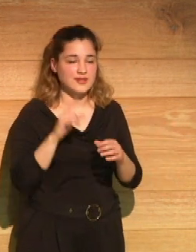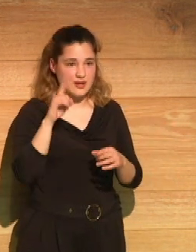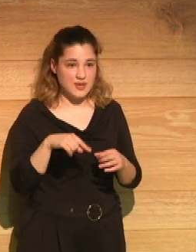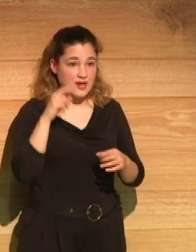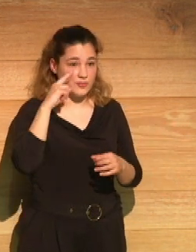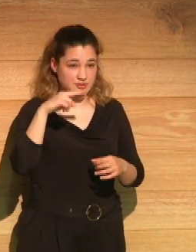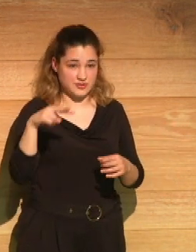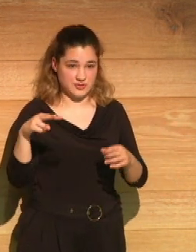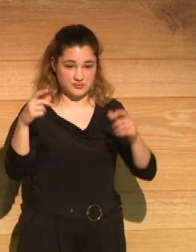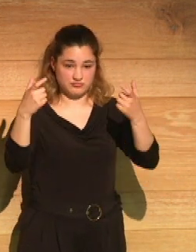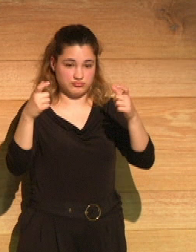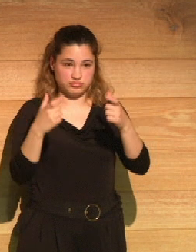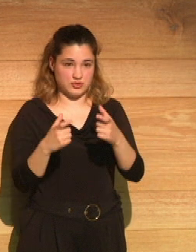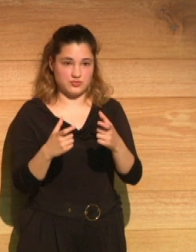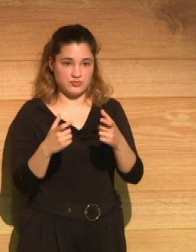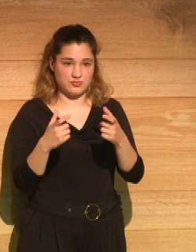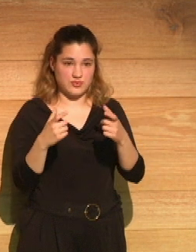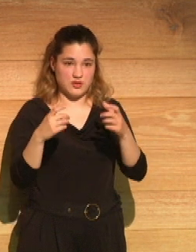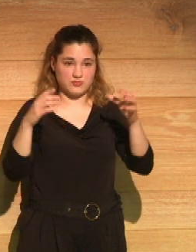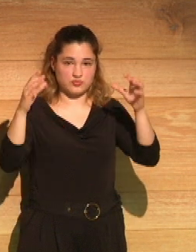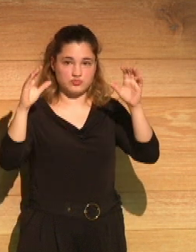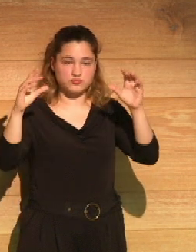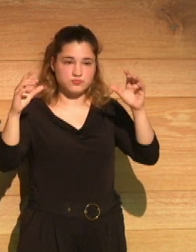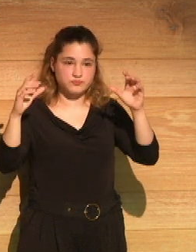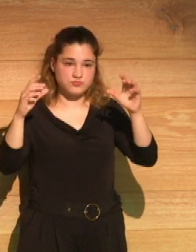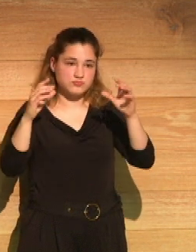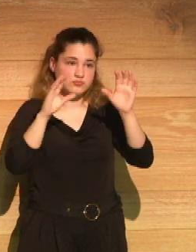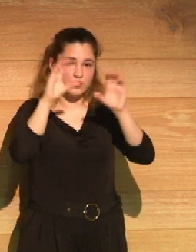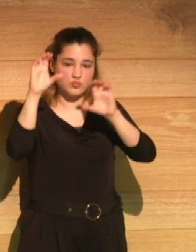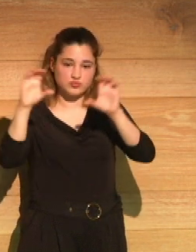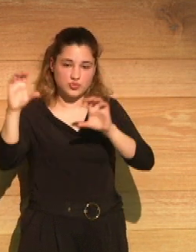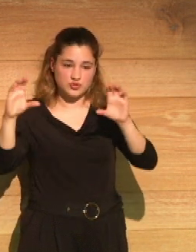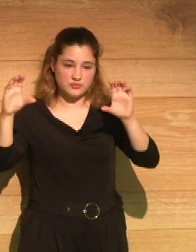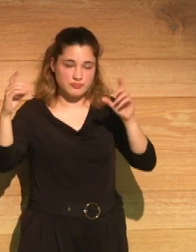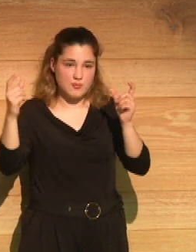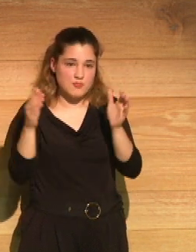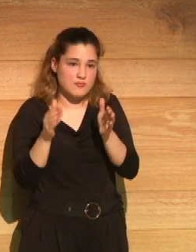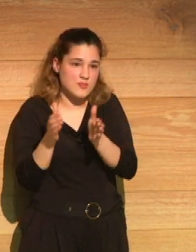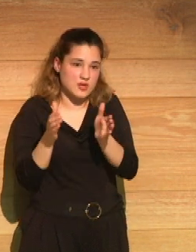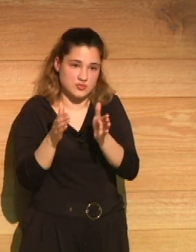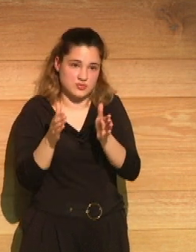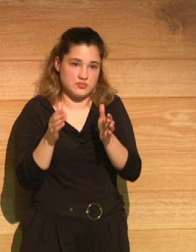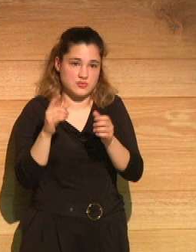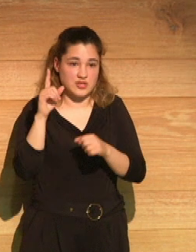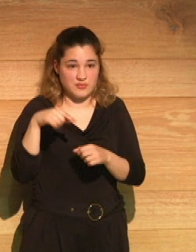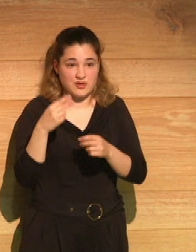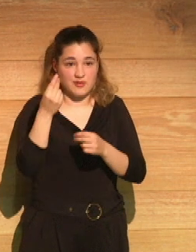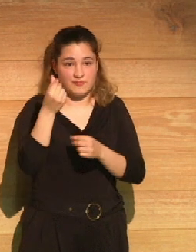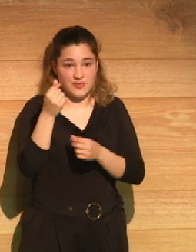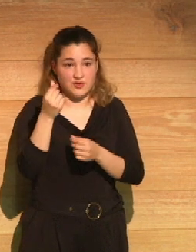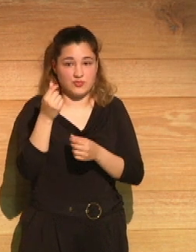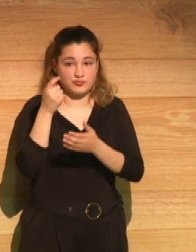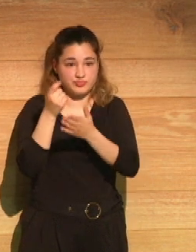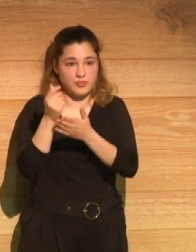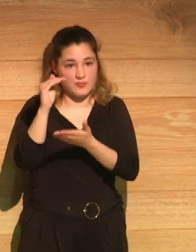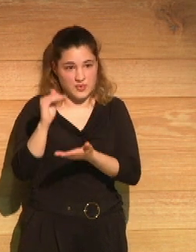más reducidas, vemos exposiciones con menos objetos, que son más accesibles a nivel presupuestario, y vemos exposiciones que